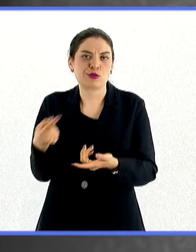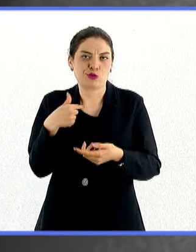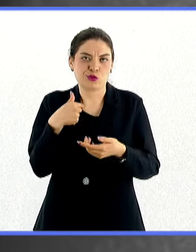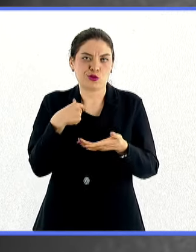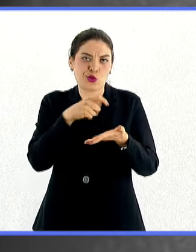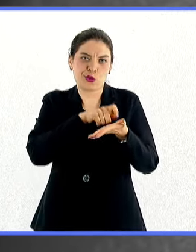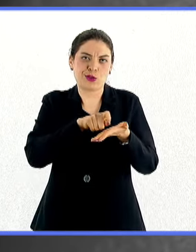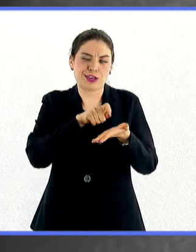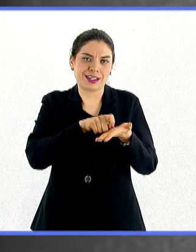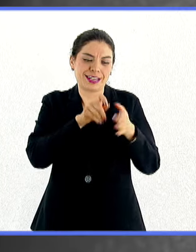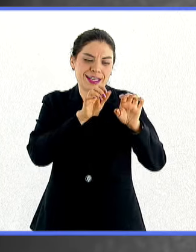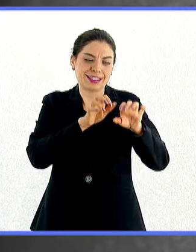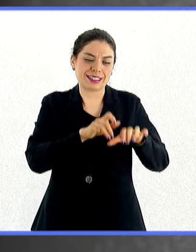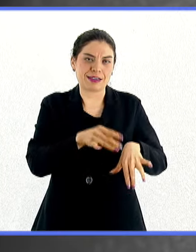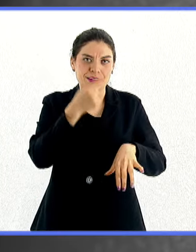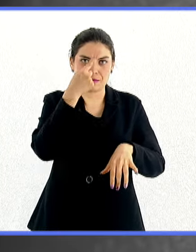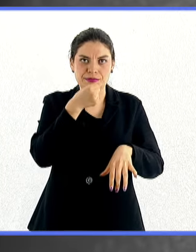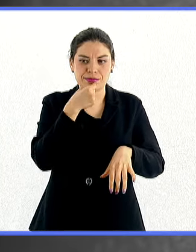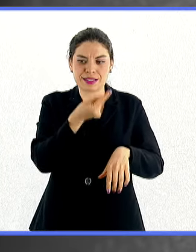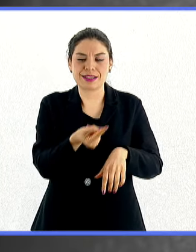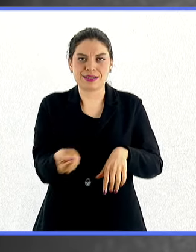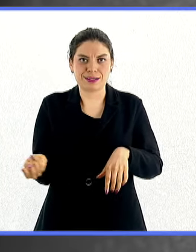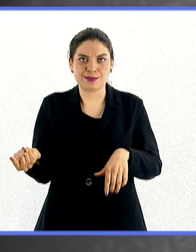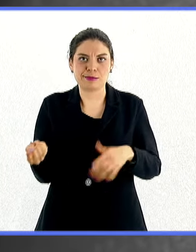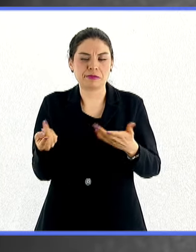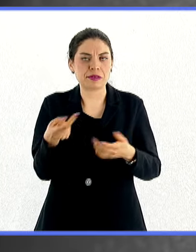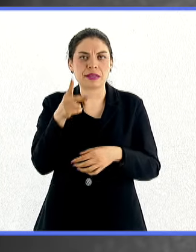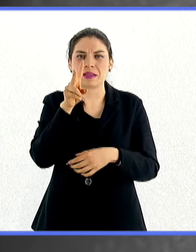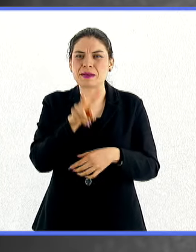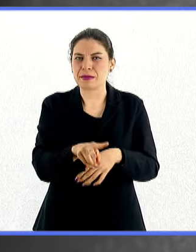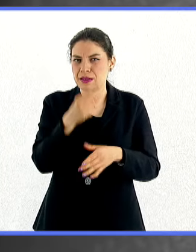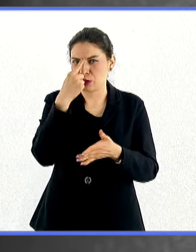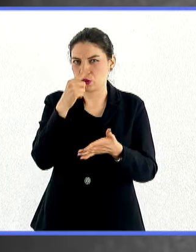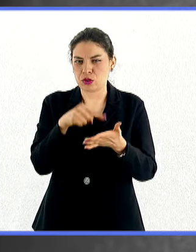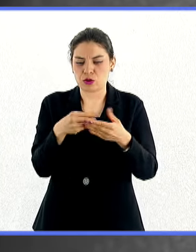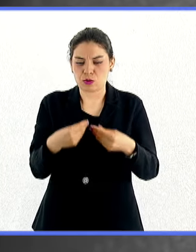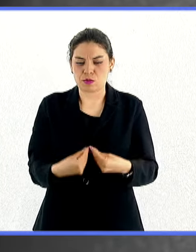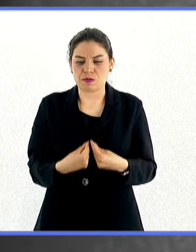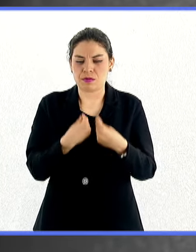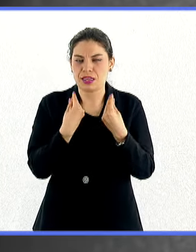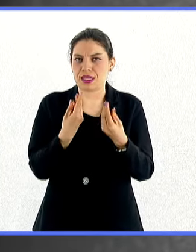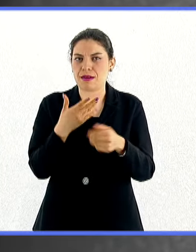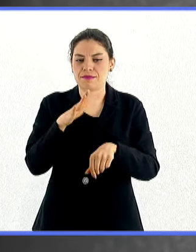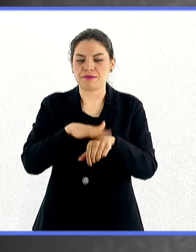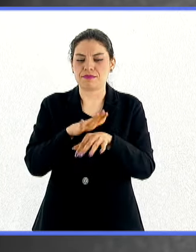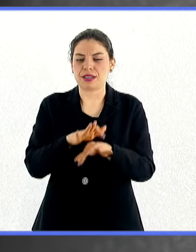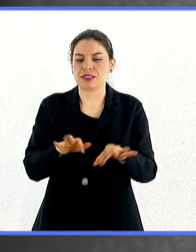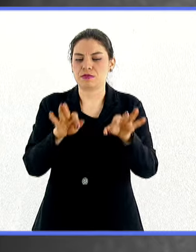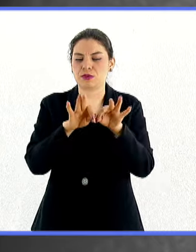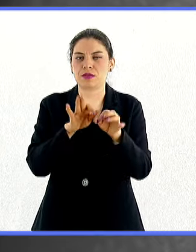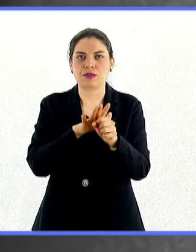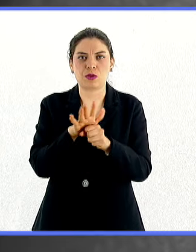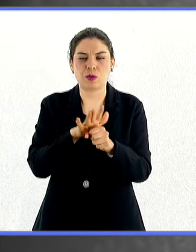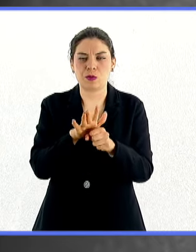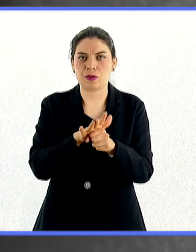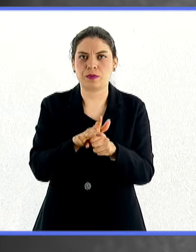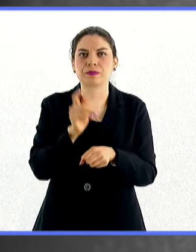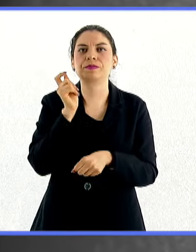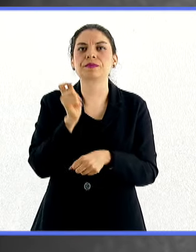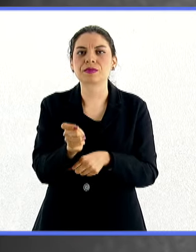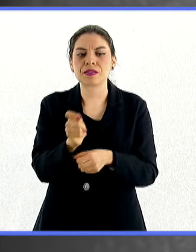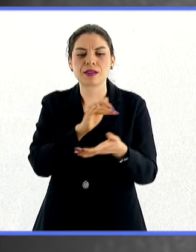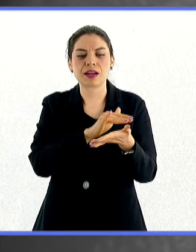es una de las razones por las que lo hago. Y creo que nada influye tanto en la vida como convertir la lectura en una forma del